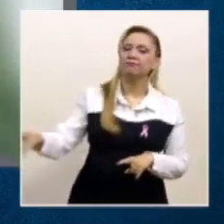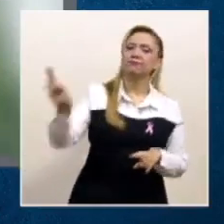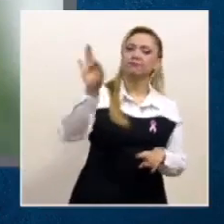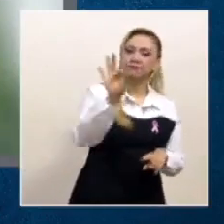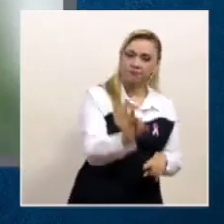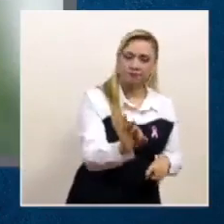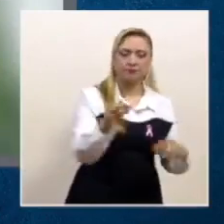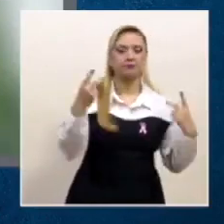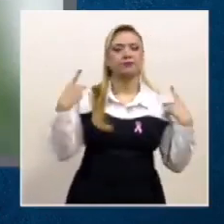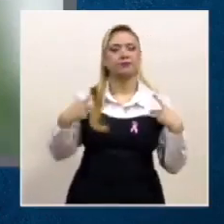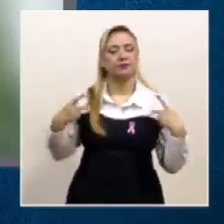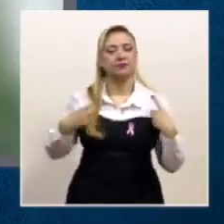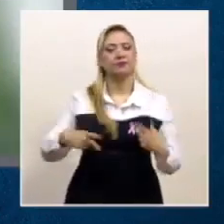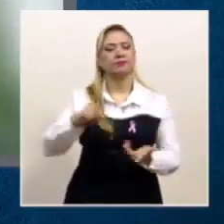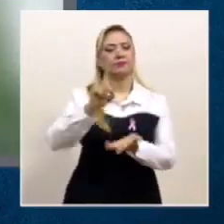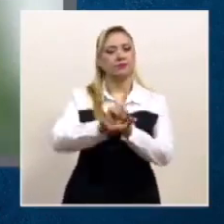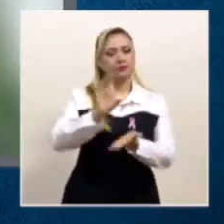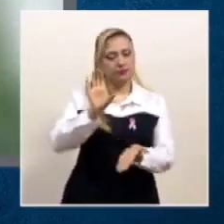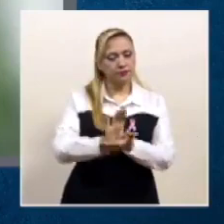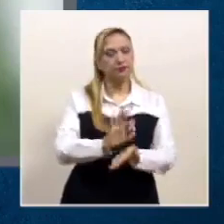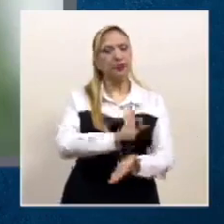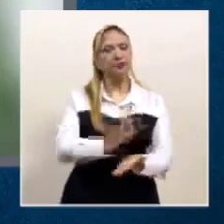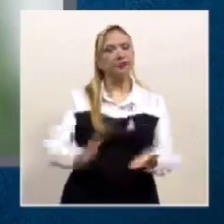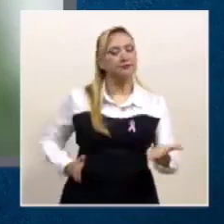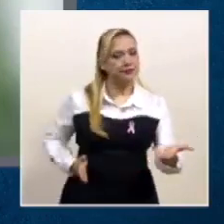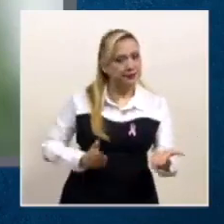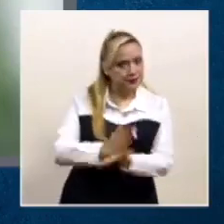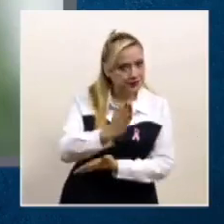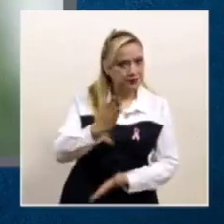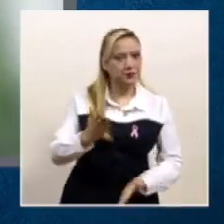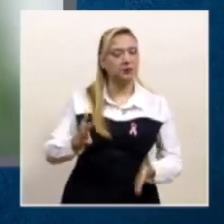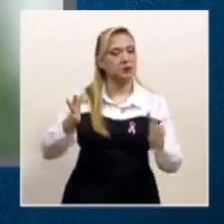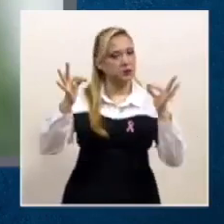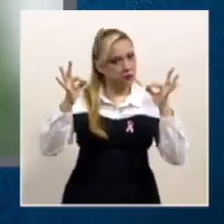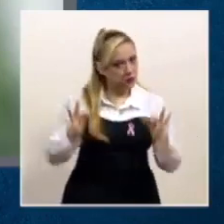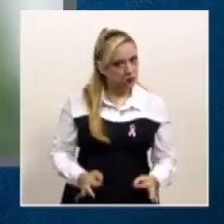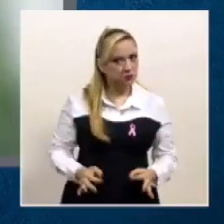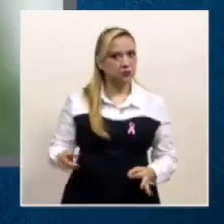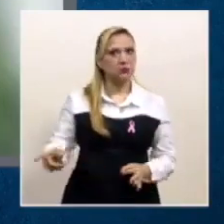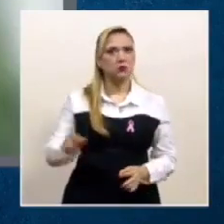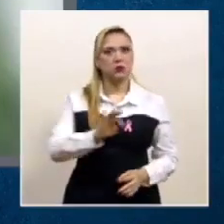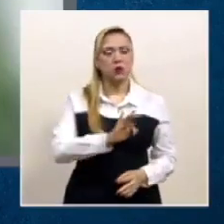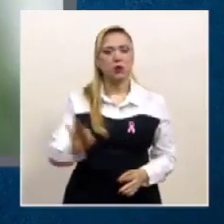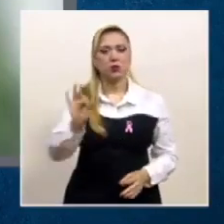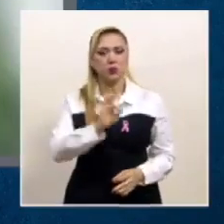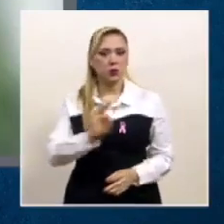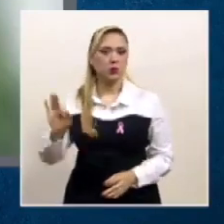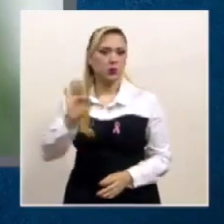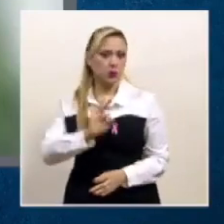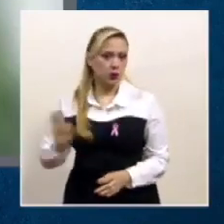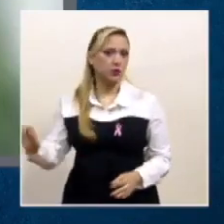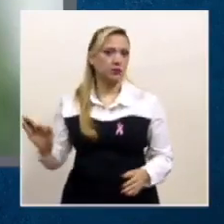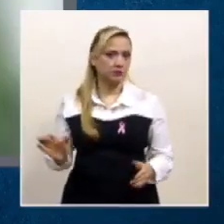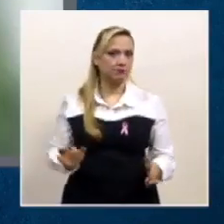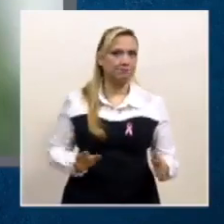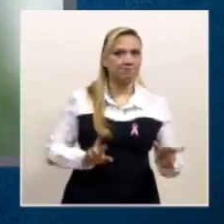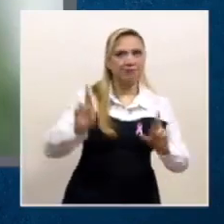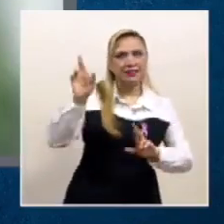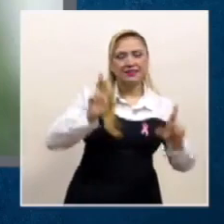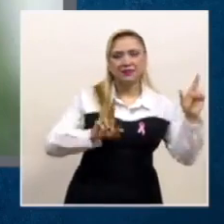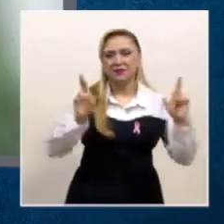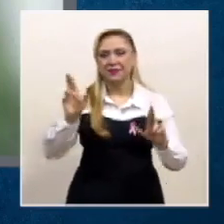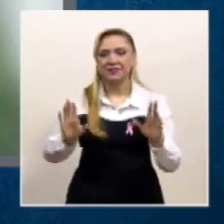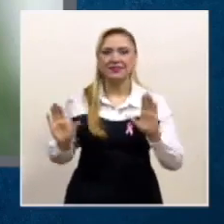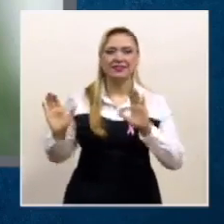con discapacidad estuviera pues siendo efectiva su posibilidad de acceder a estos espacios de participación